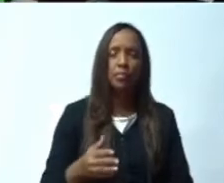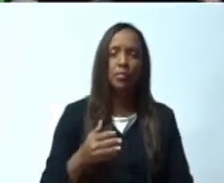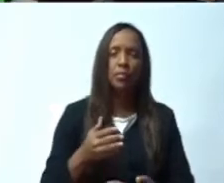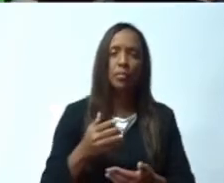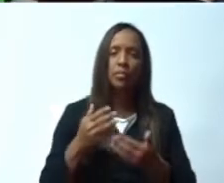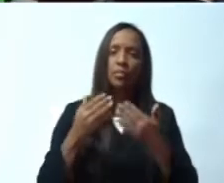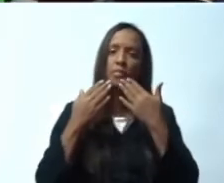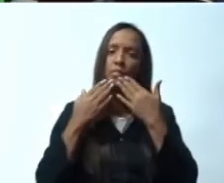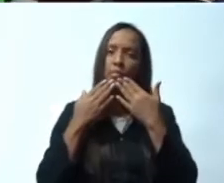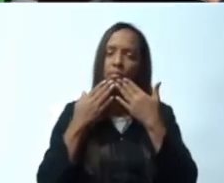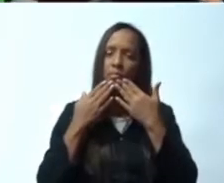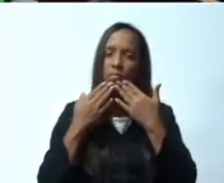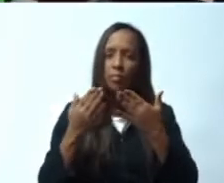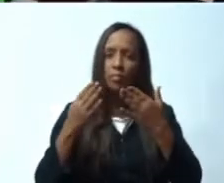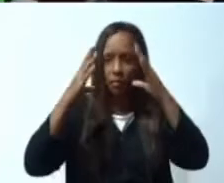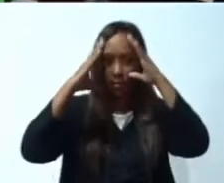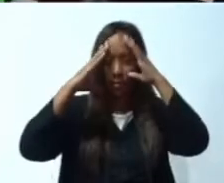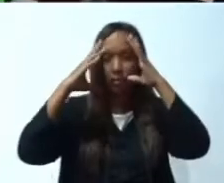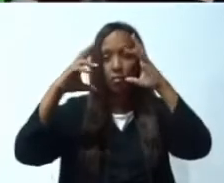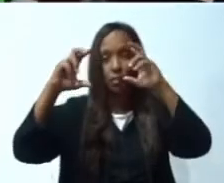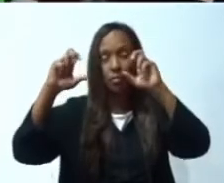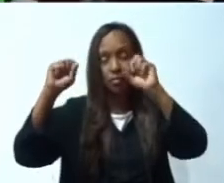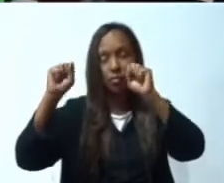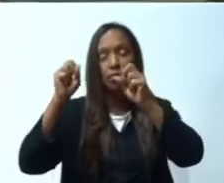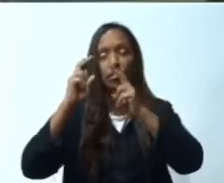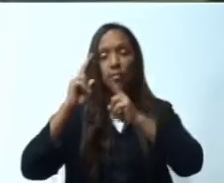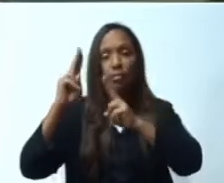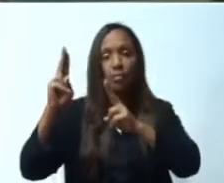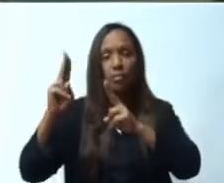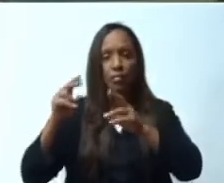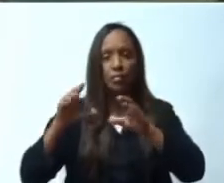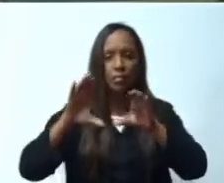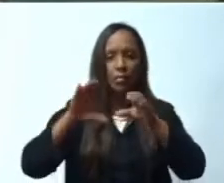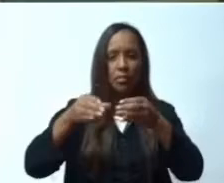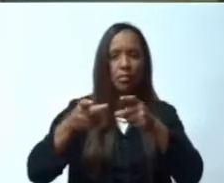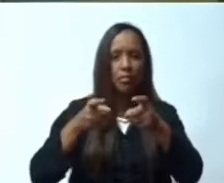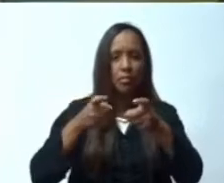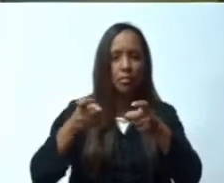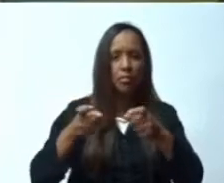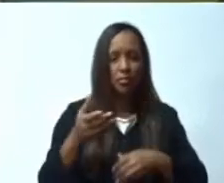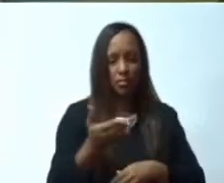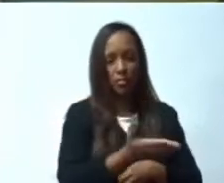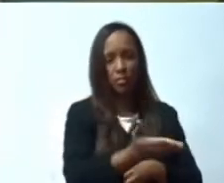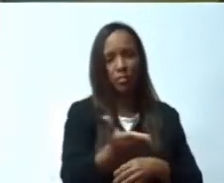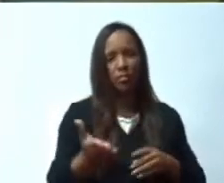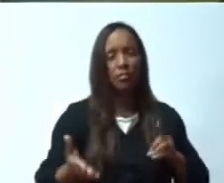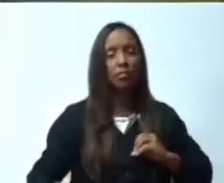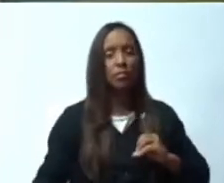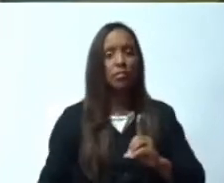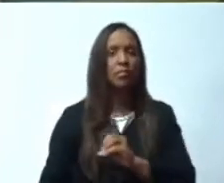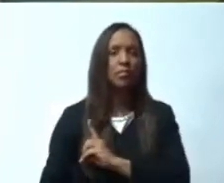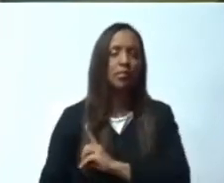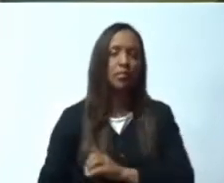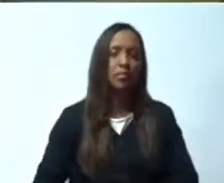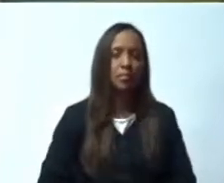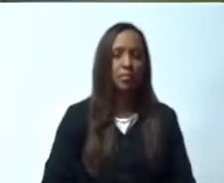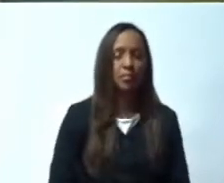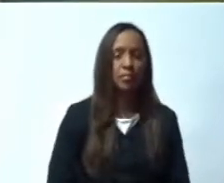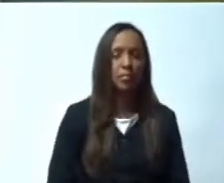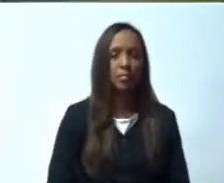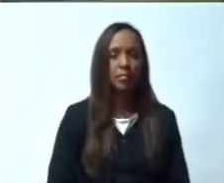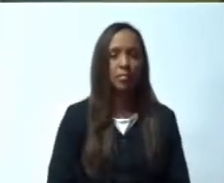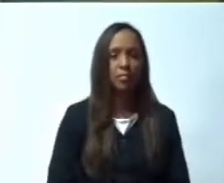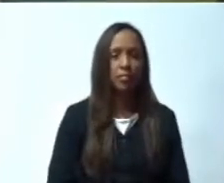colegas diputados. De verdad, quiero felicitar la iniciativa del honorable